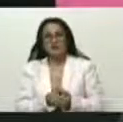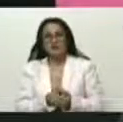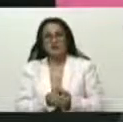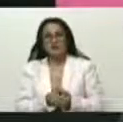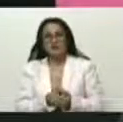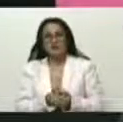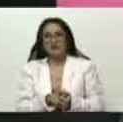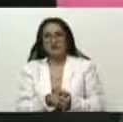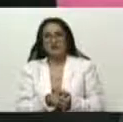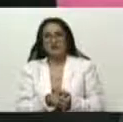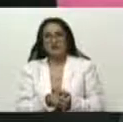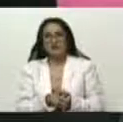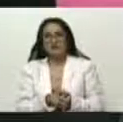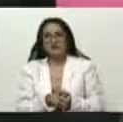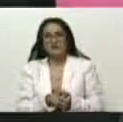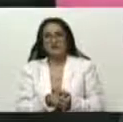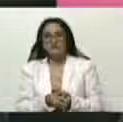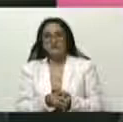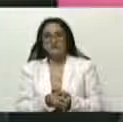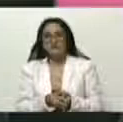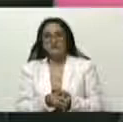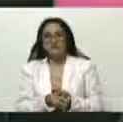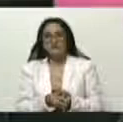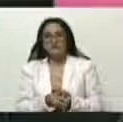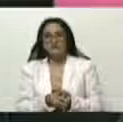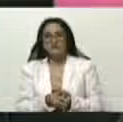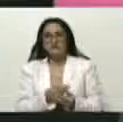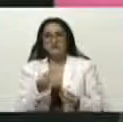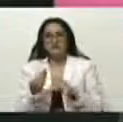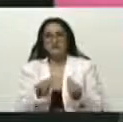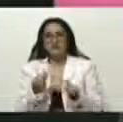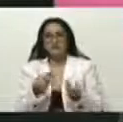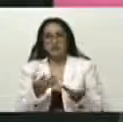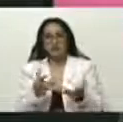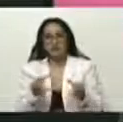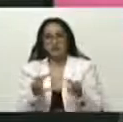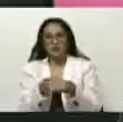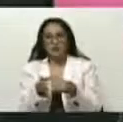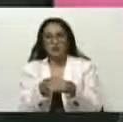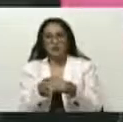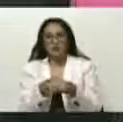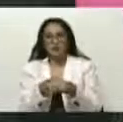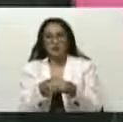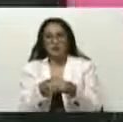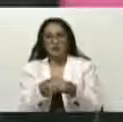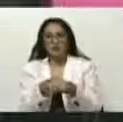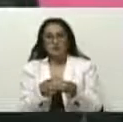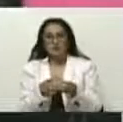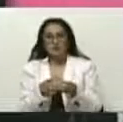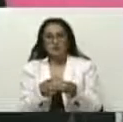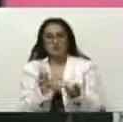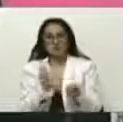más vendido fue La Era del Conspiracionismo, de Ignacio Ramonet.